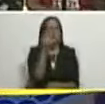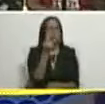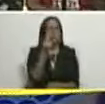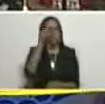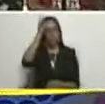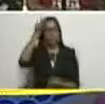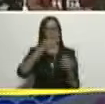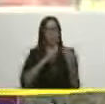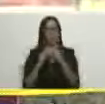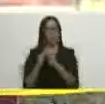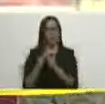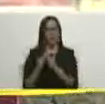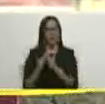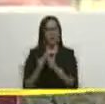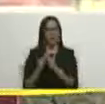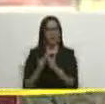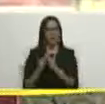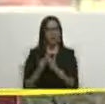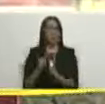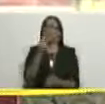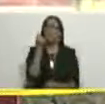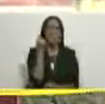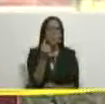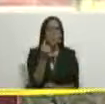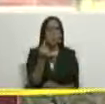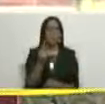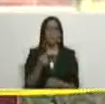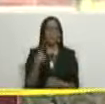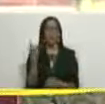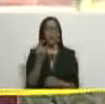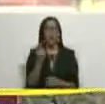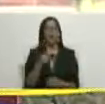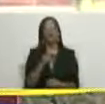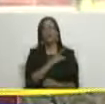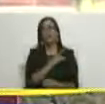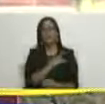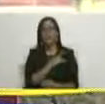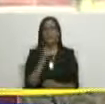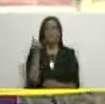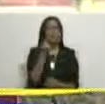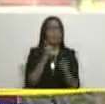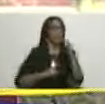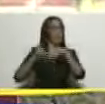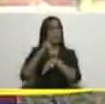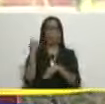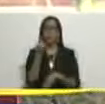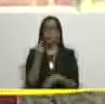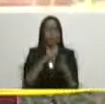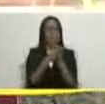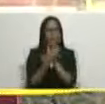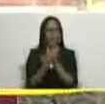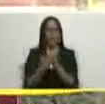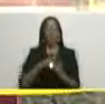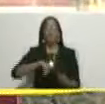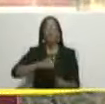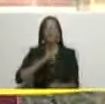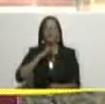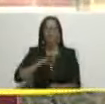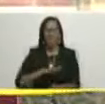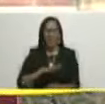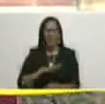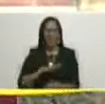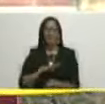comunal, ni una sola universidad, ni un solo liceo, ni un solo barrio se puede quedar